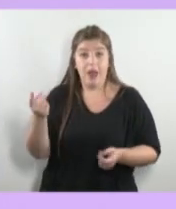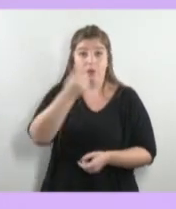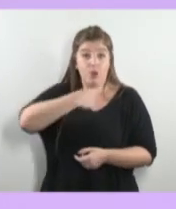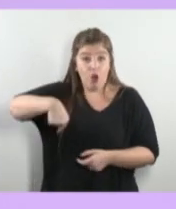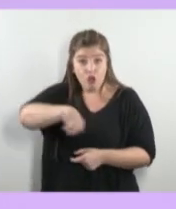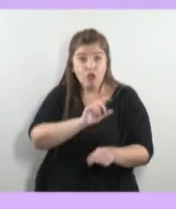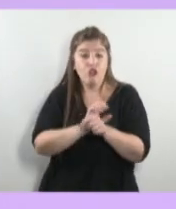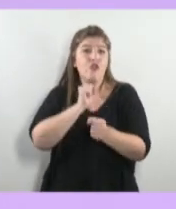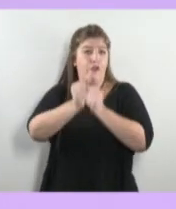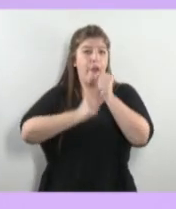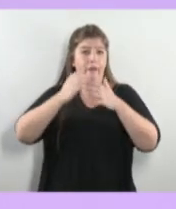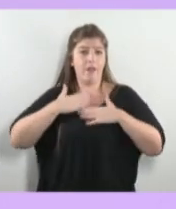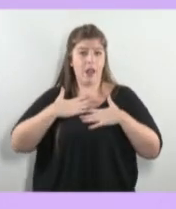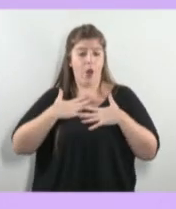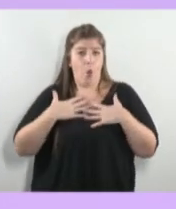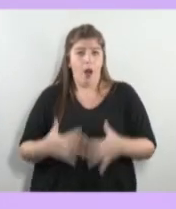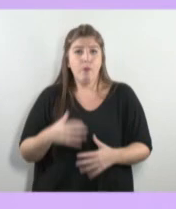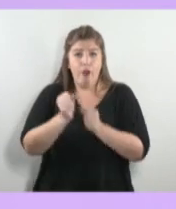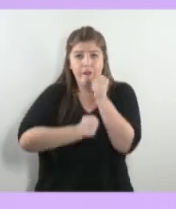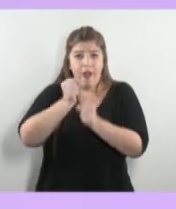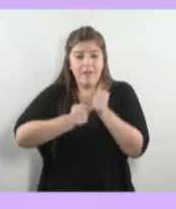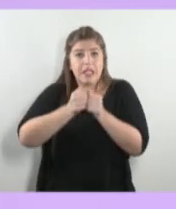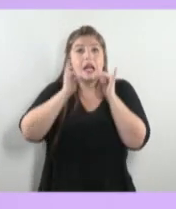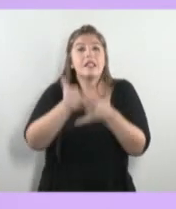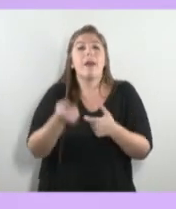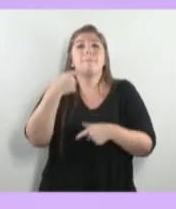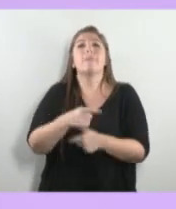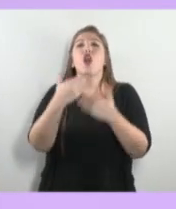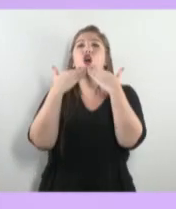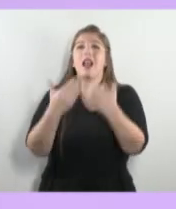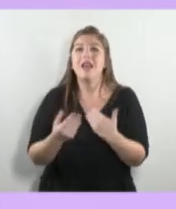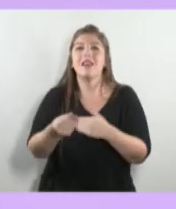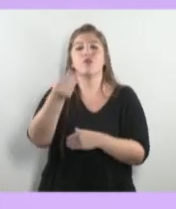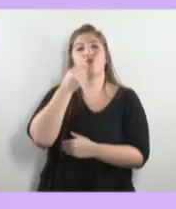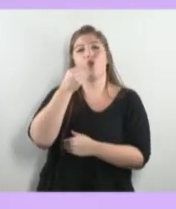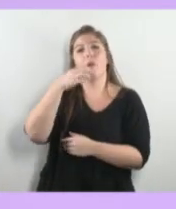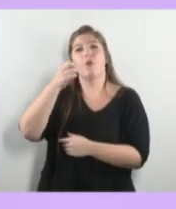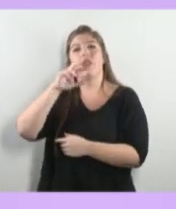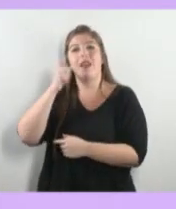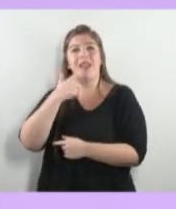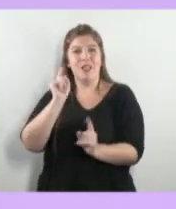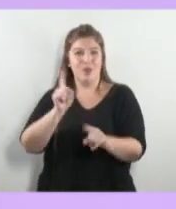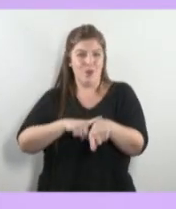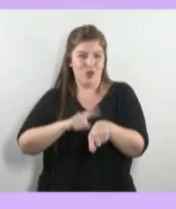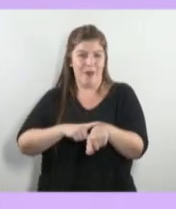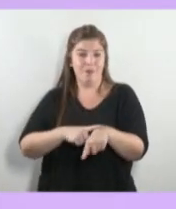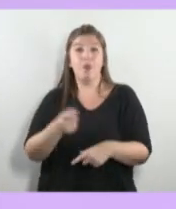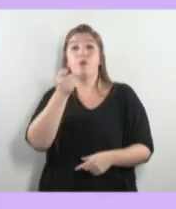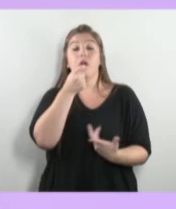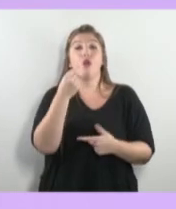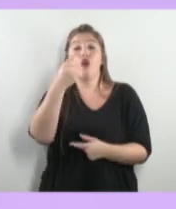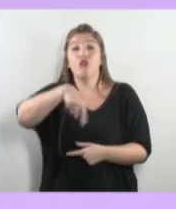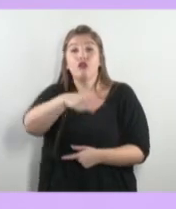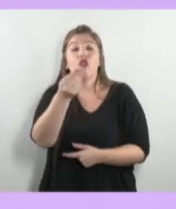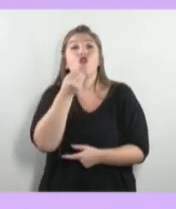vamos a fabricar las proteínas, pero las vamos a fabricar a partir de la ingesta de proteínas a su vez. Es decir, cuando nosotros ingerimos